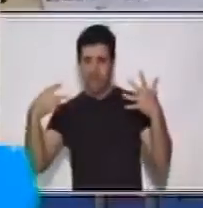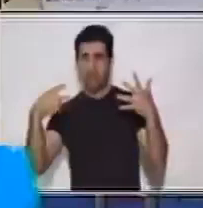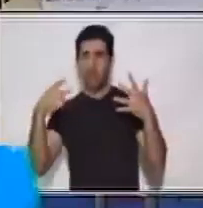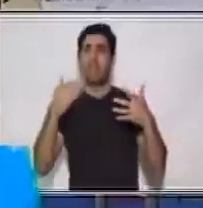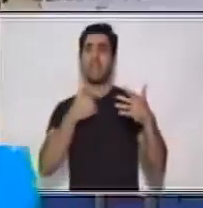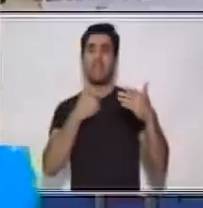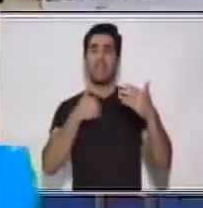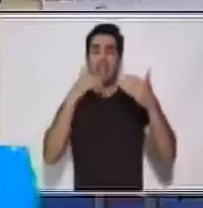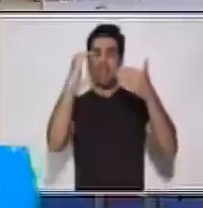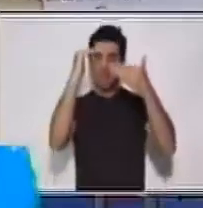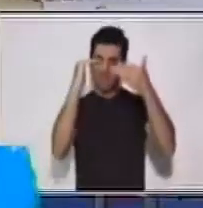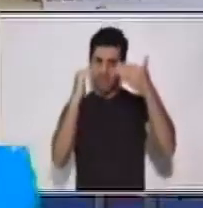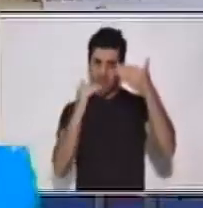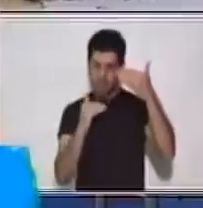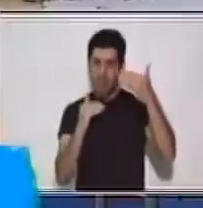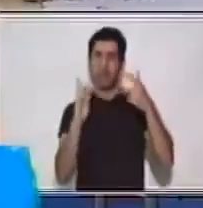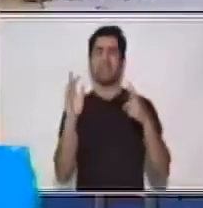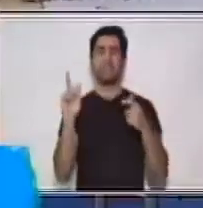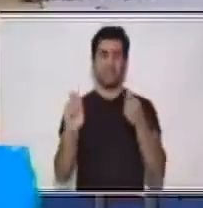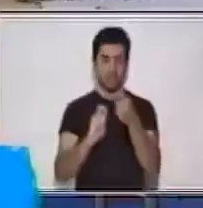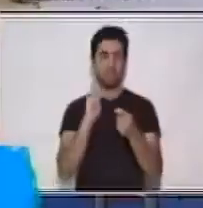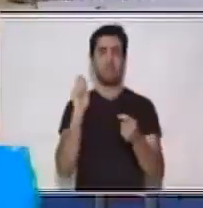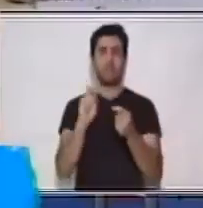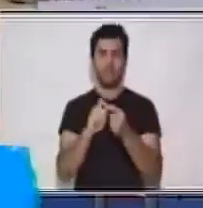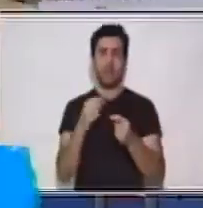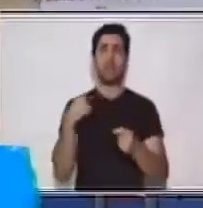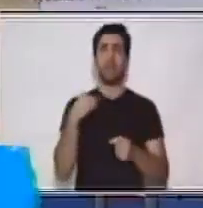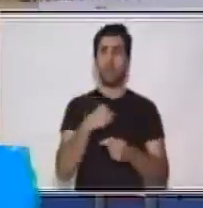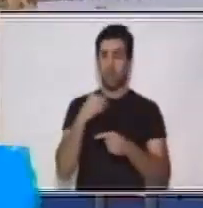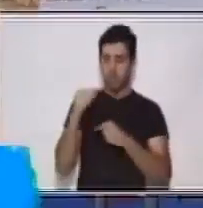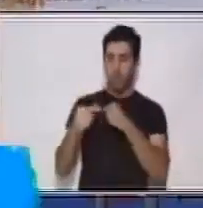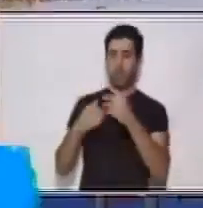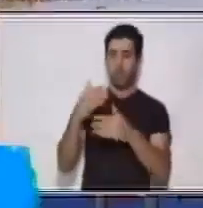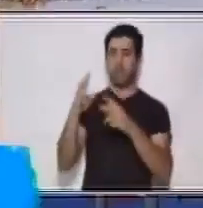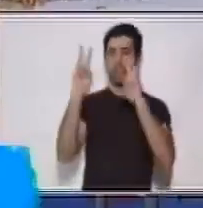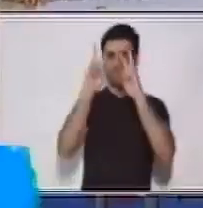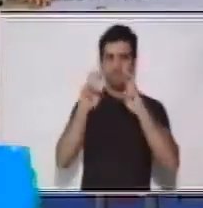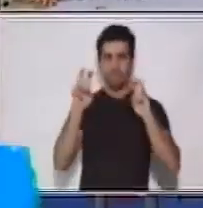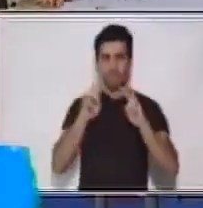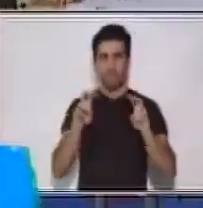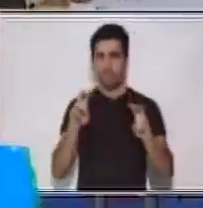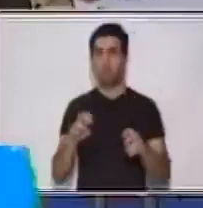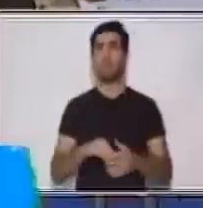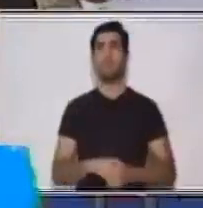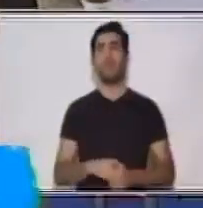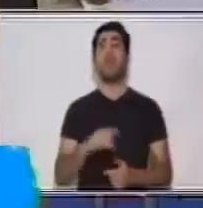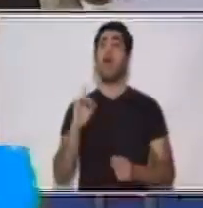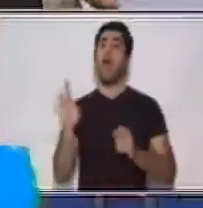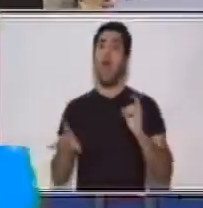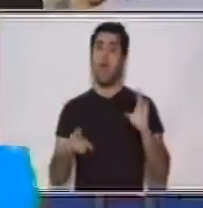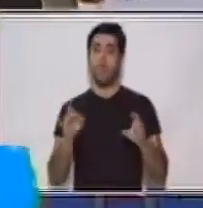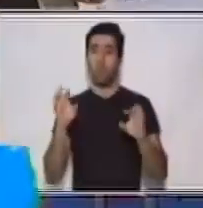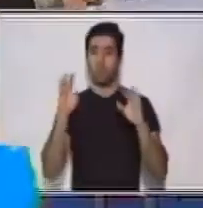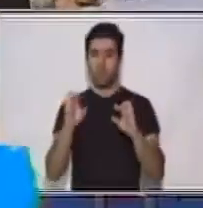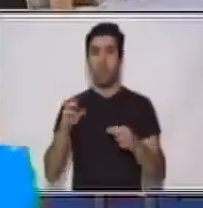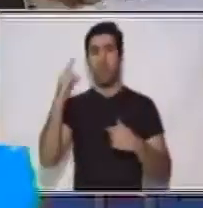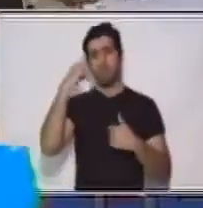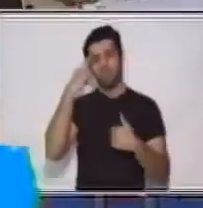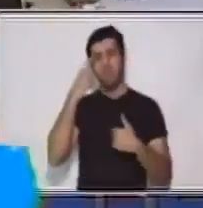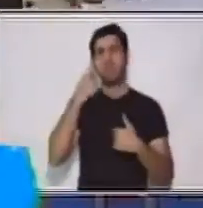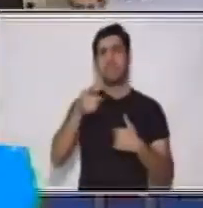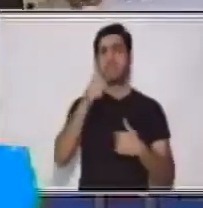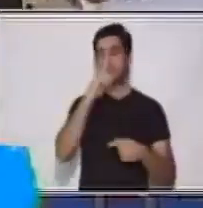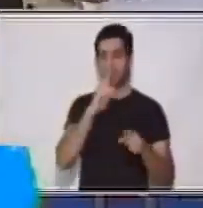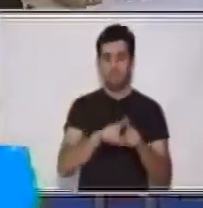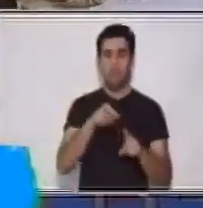una estructura específica que más adelante vamos a analizar, pero algunos autores deciden escribir en prosa